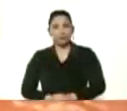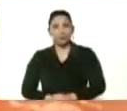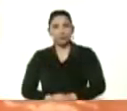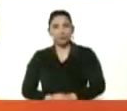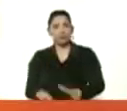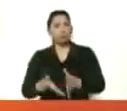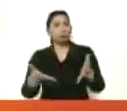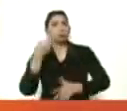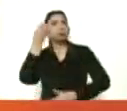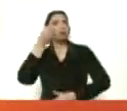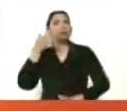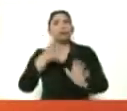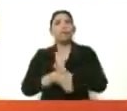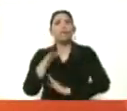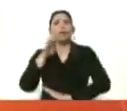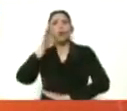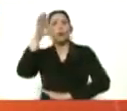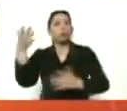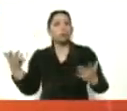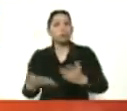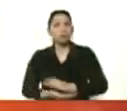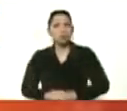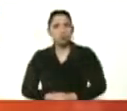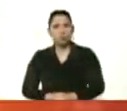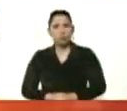¿Qué piensas sobre el futuro?